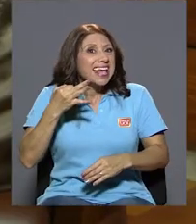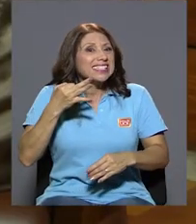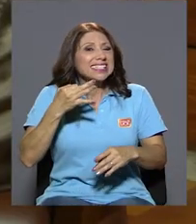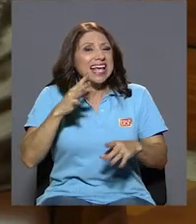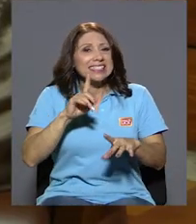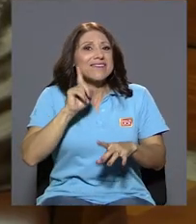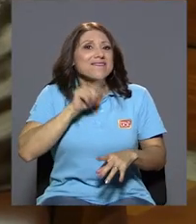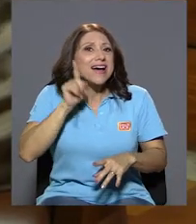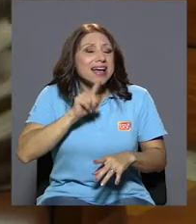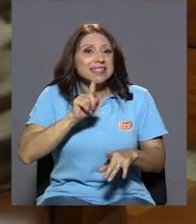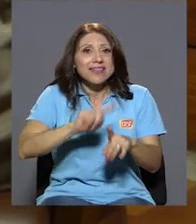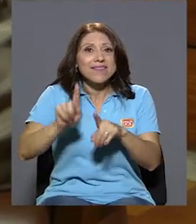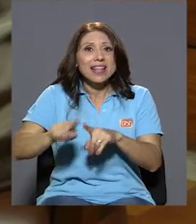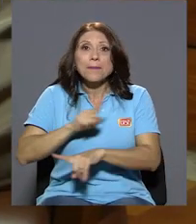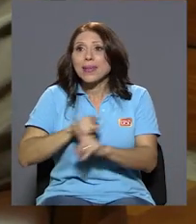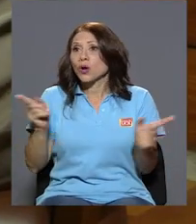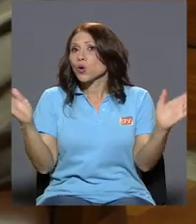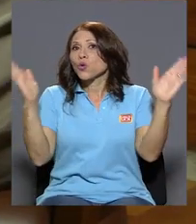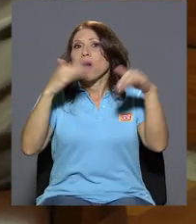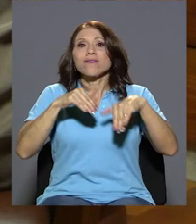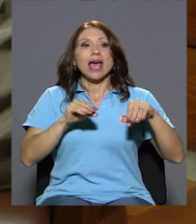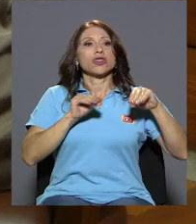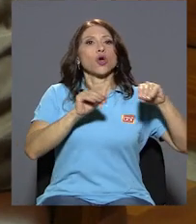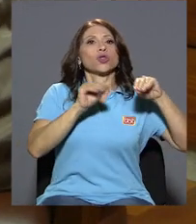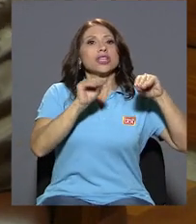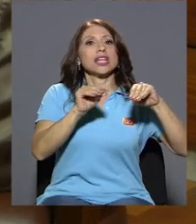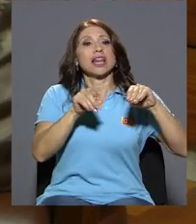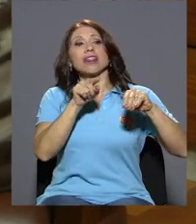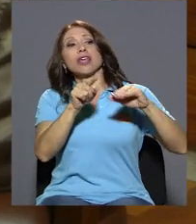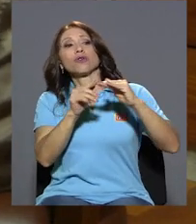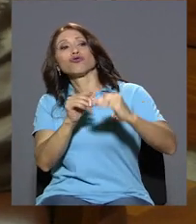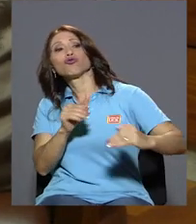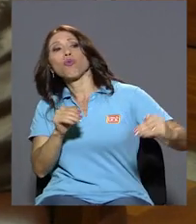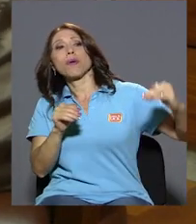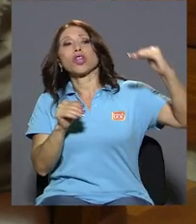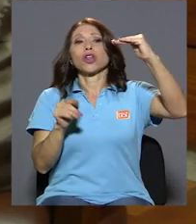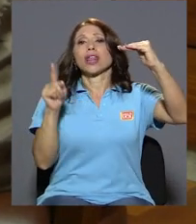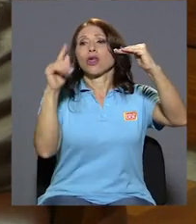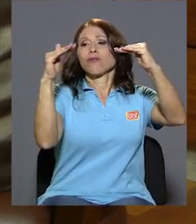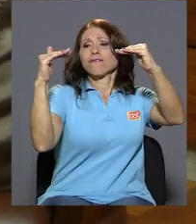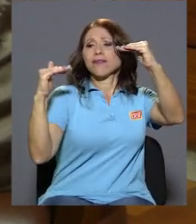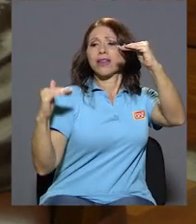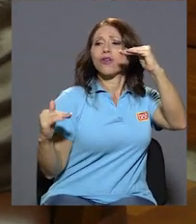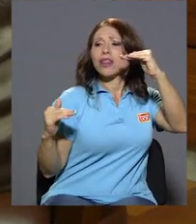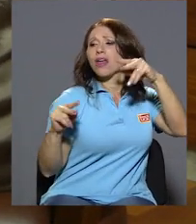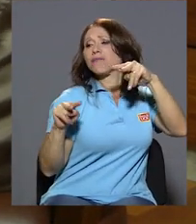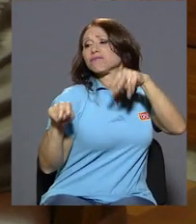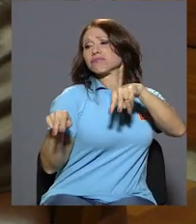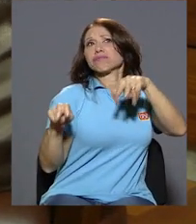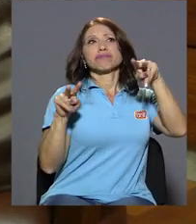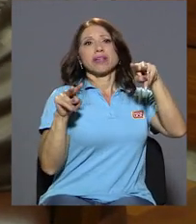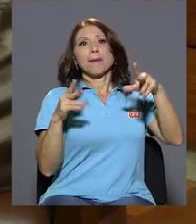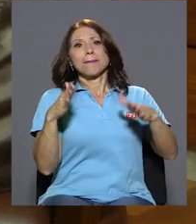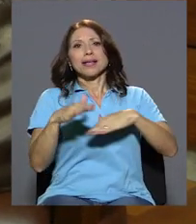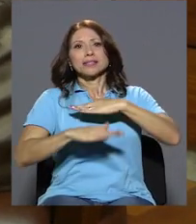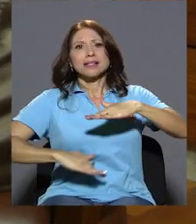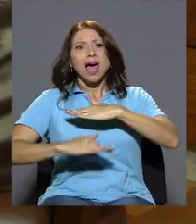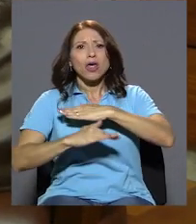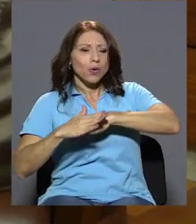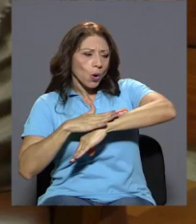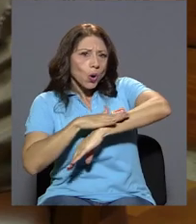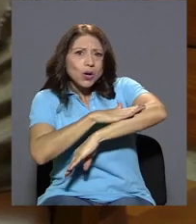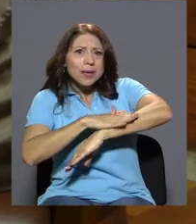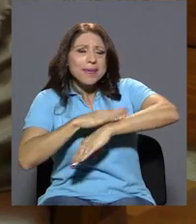pero nada nada bien la doctrina de superioridad e inferioridad basado en cuestiones de color de piel formal del